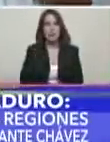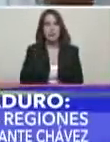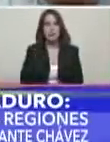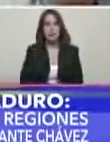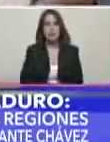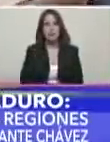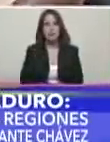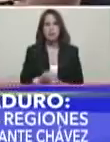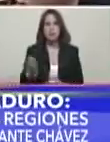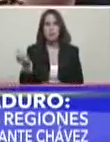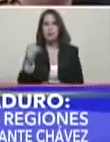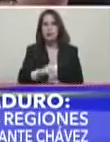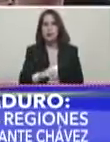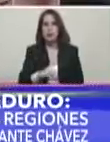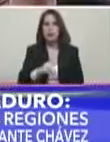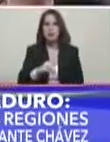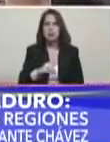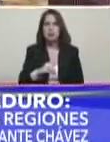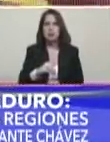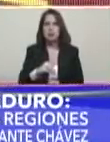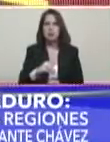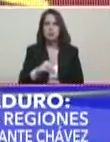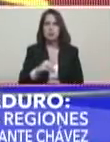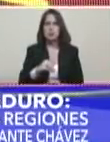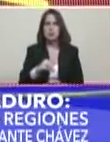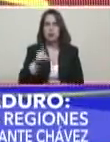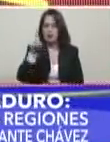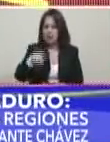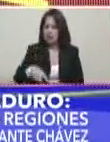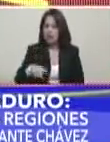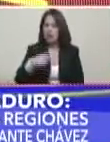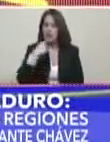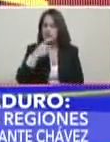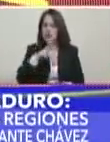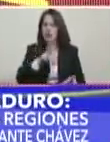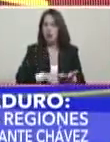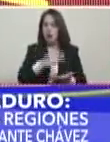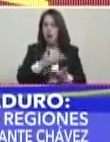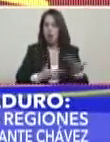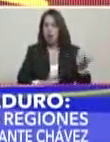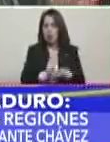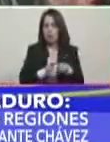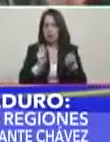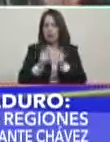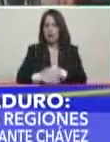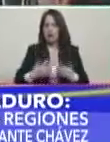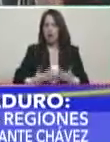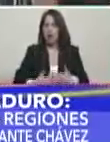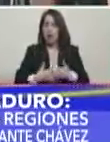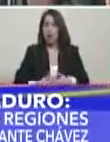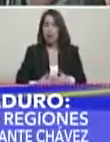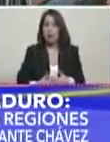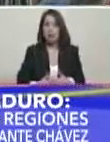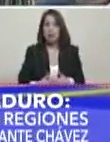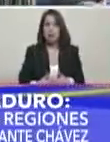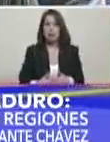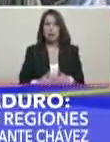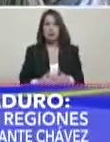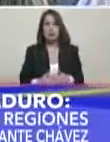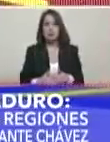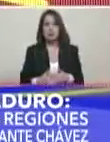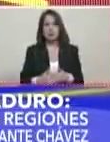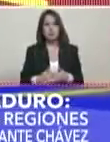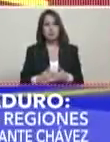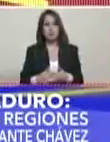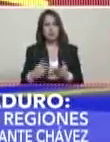Y además se somete a la consideración del presidente la aprobación de las transferencias de las siguientes